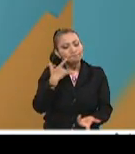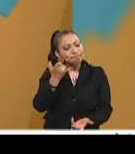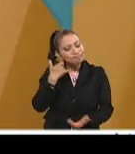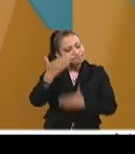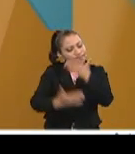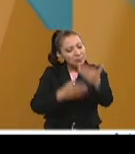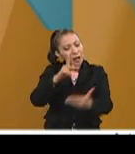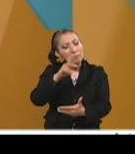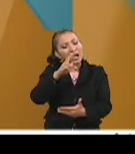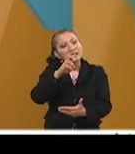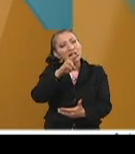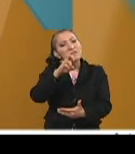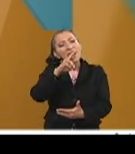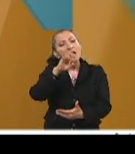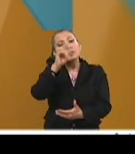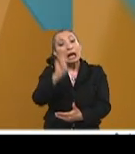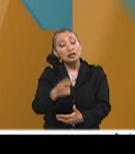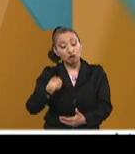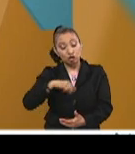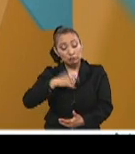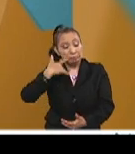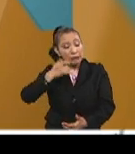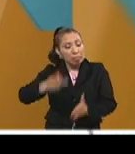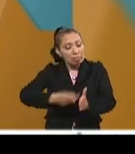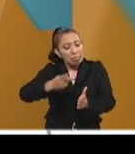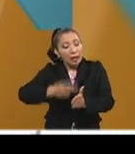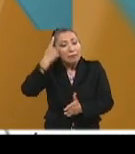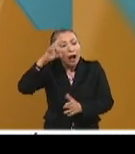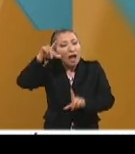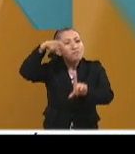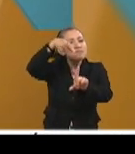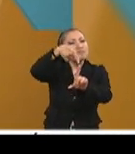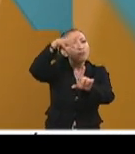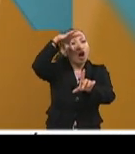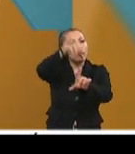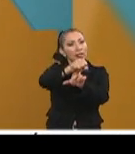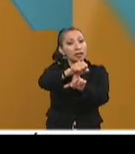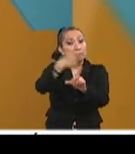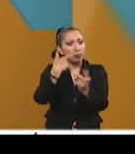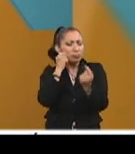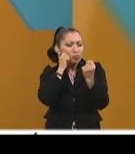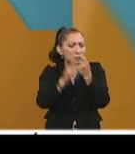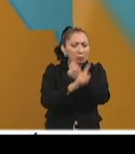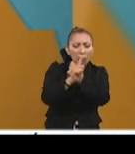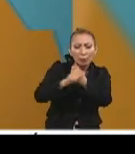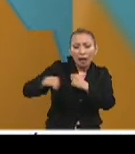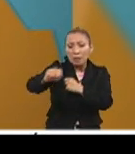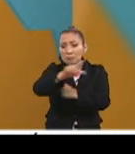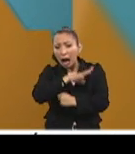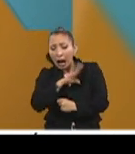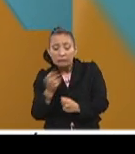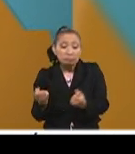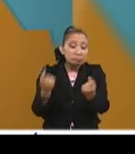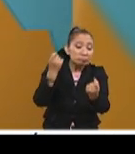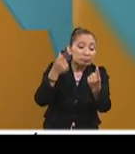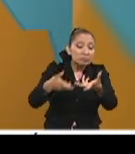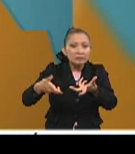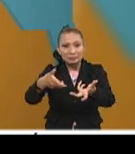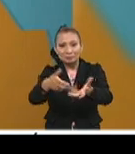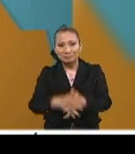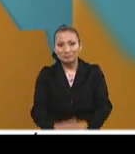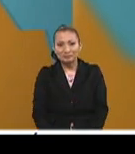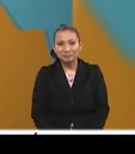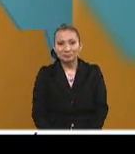Perseverancia es el esfuerzo continuo que realizamos para alcanzar nuestros objetivos, a pesar de los obstáculos que pueden surgir en el camino.